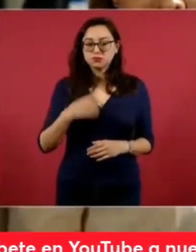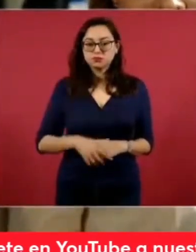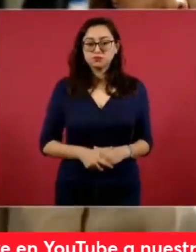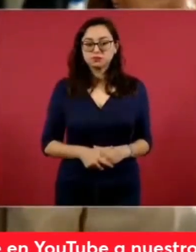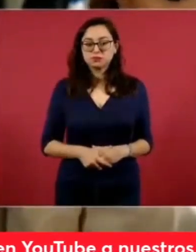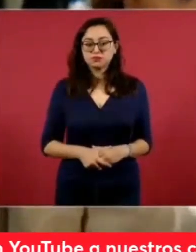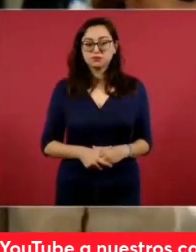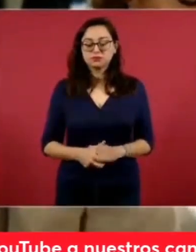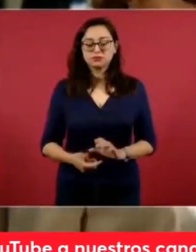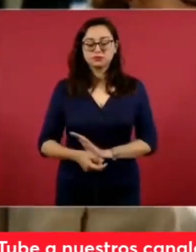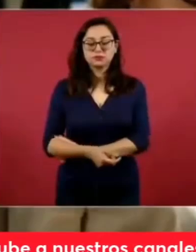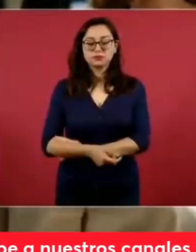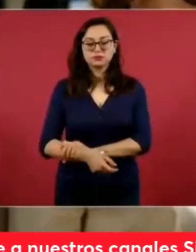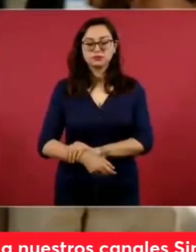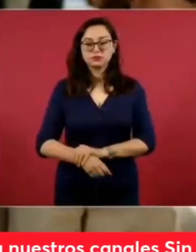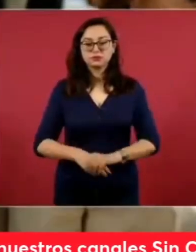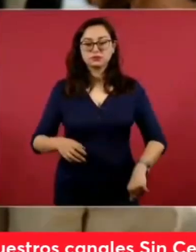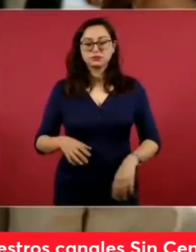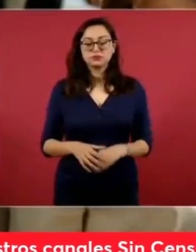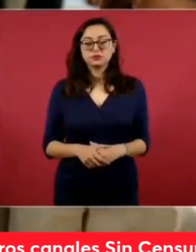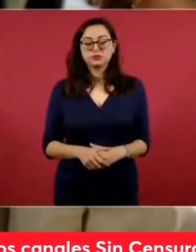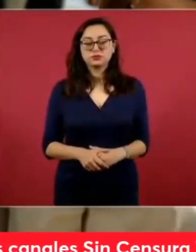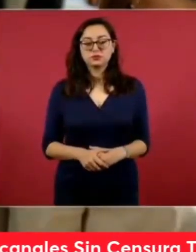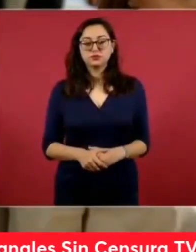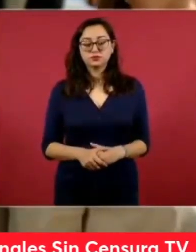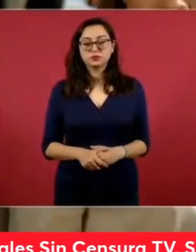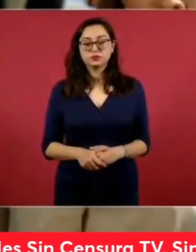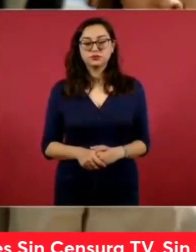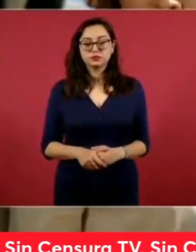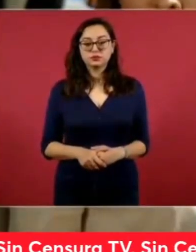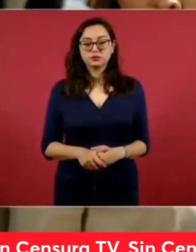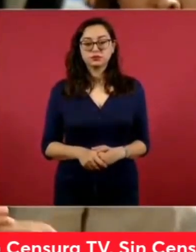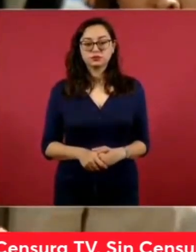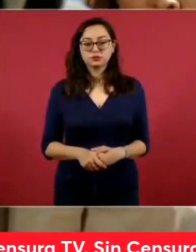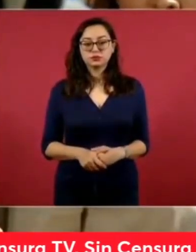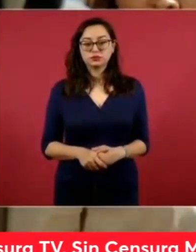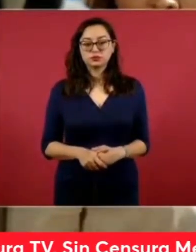Los llamados fake news, aquí en México o en Estados Unidos?